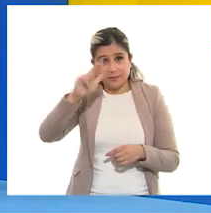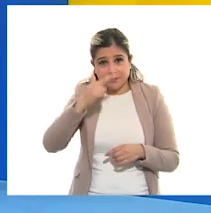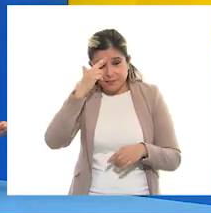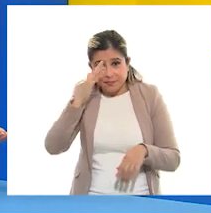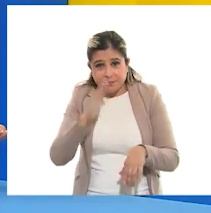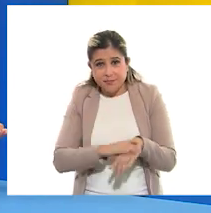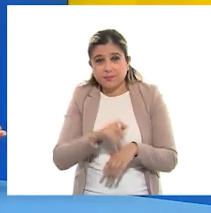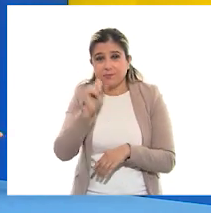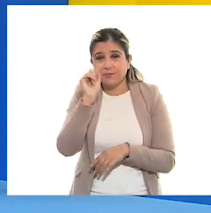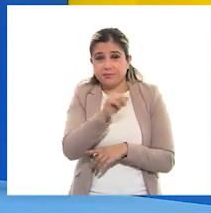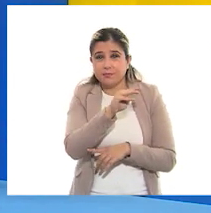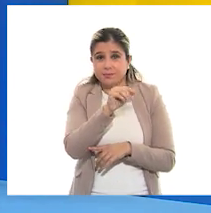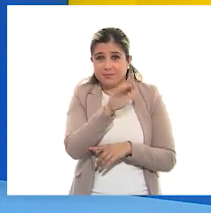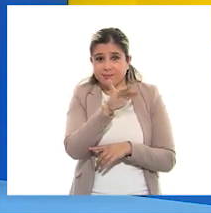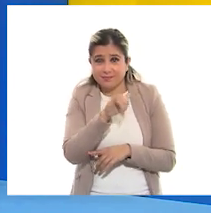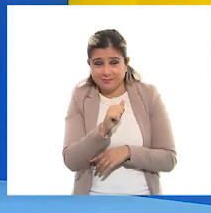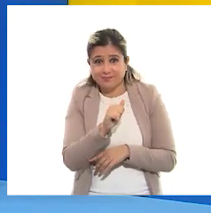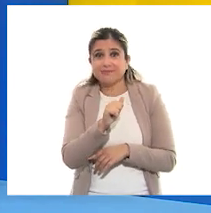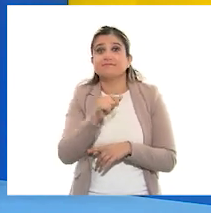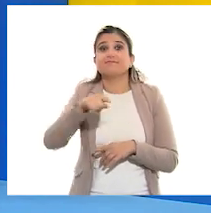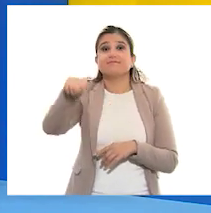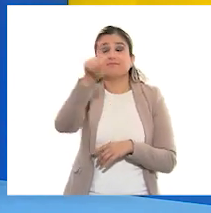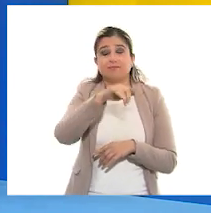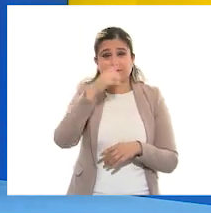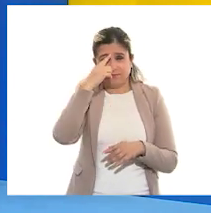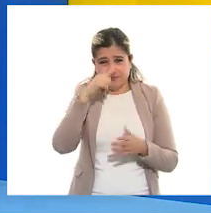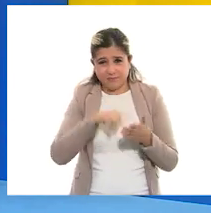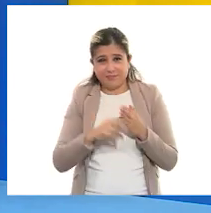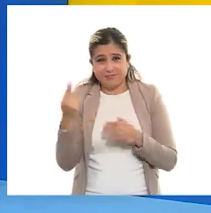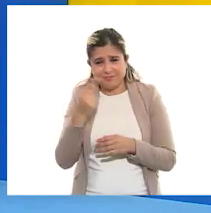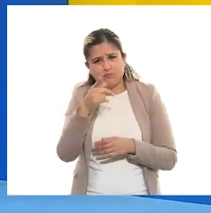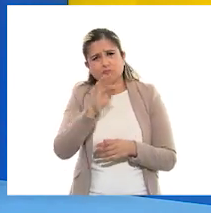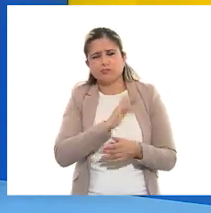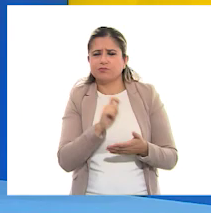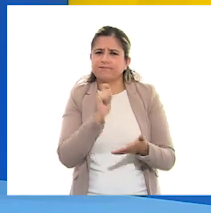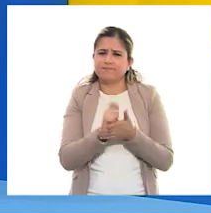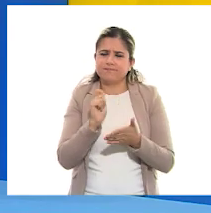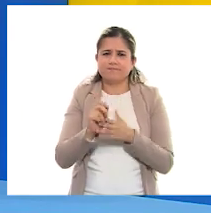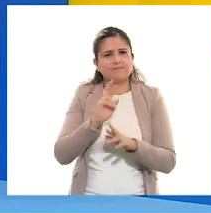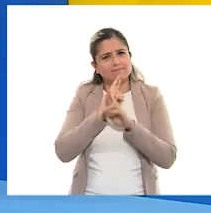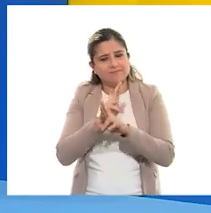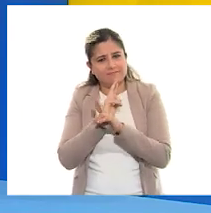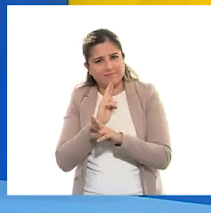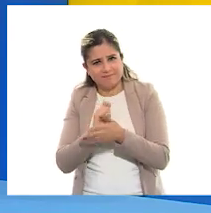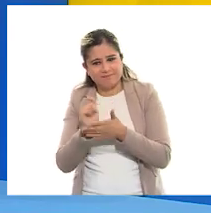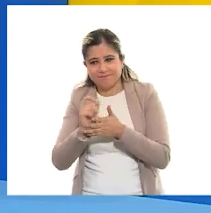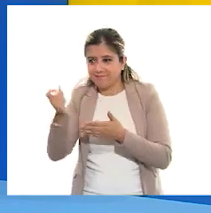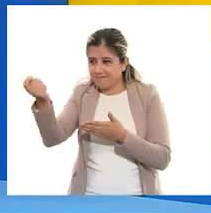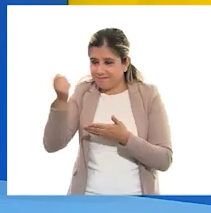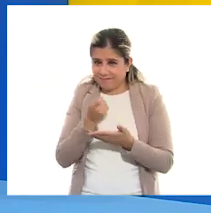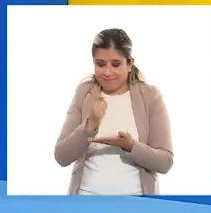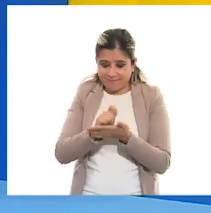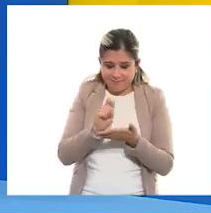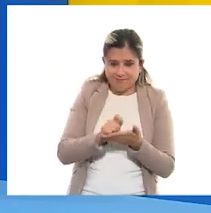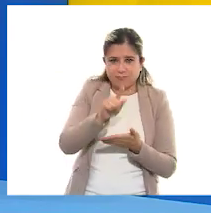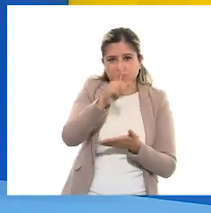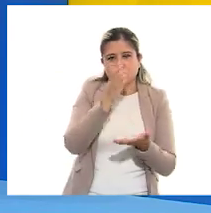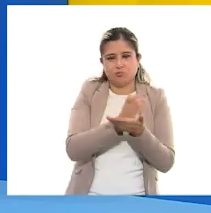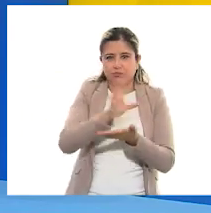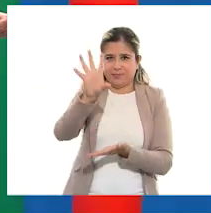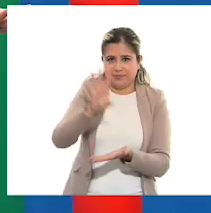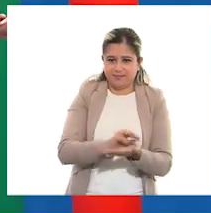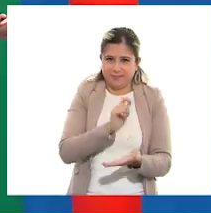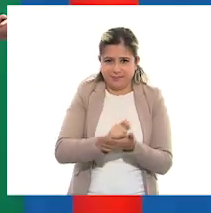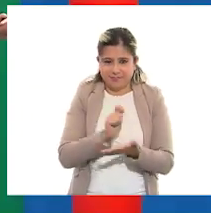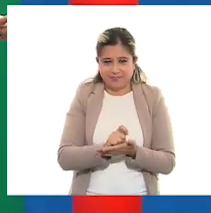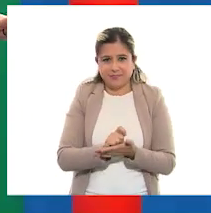mismo que María? Si lo consideran necesario, enriquezcan la respuesta que ella nos dio y escríbanla en su cuaderno.